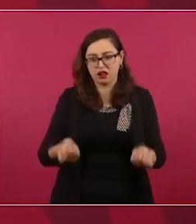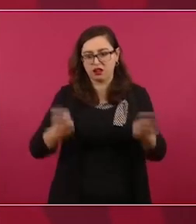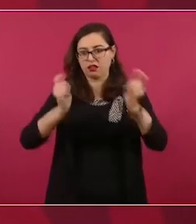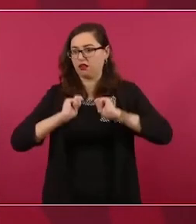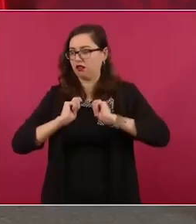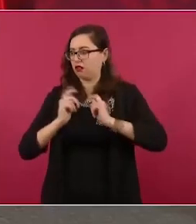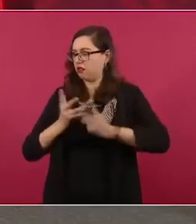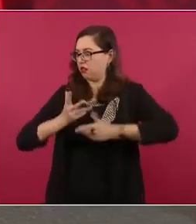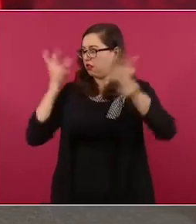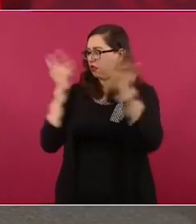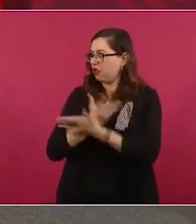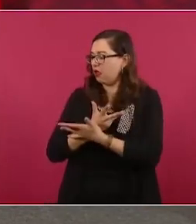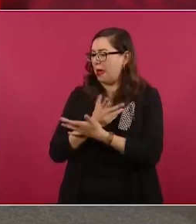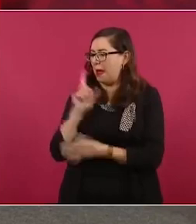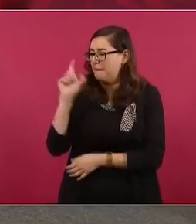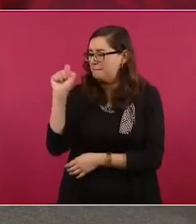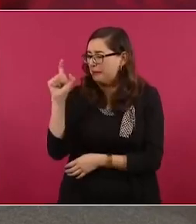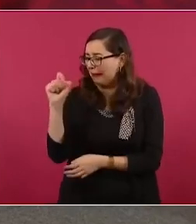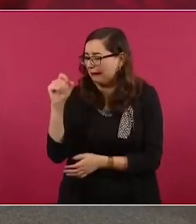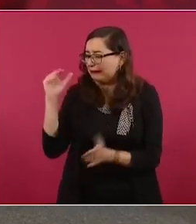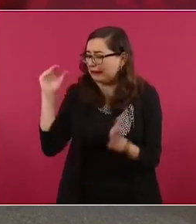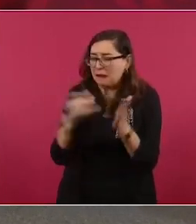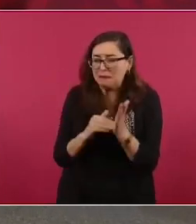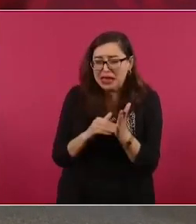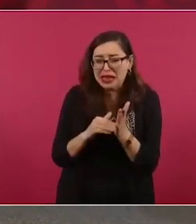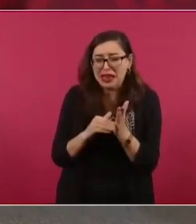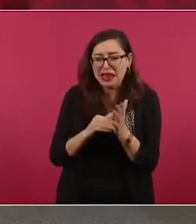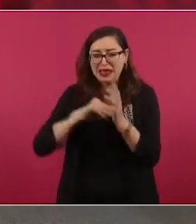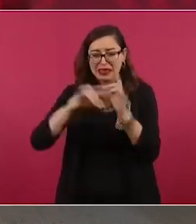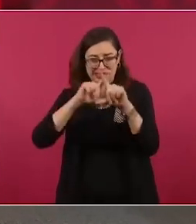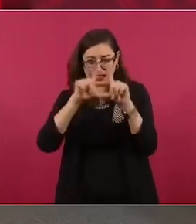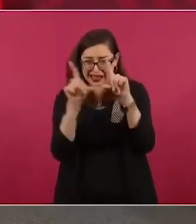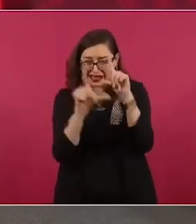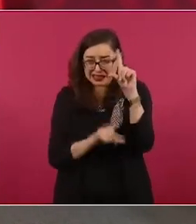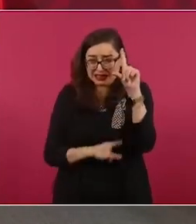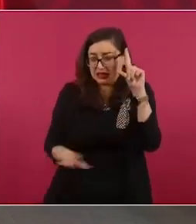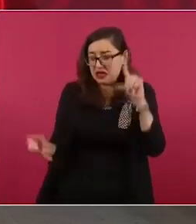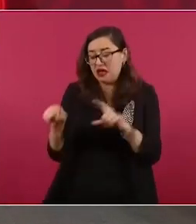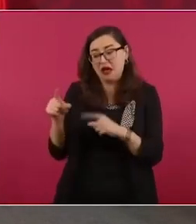Y echados a perder, no todos, desde luego.